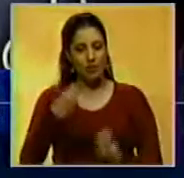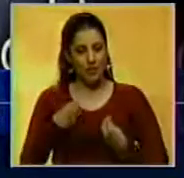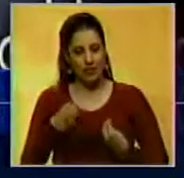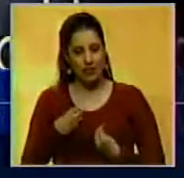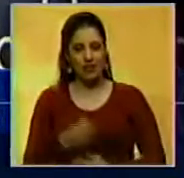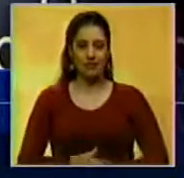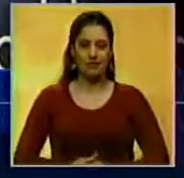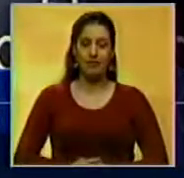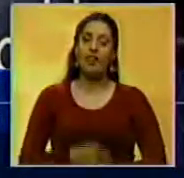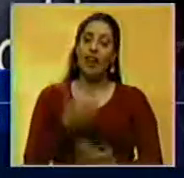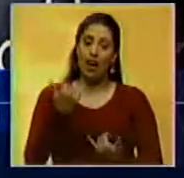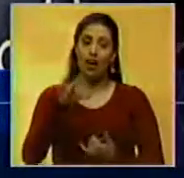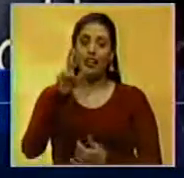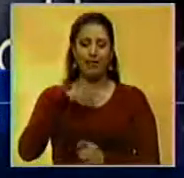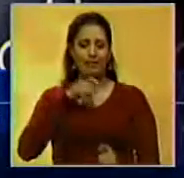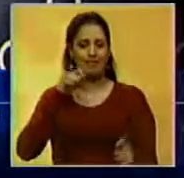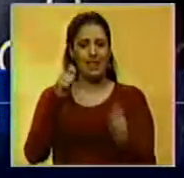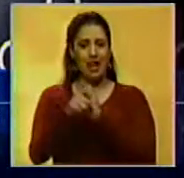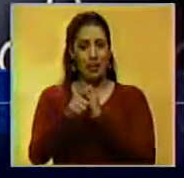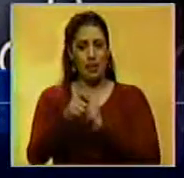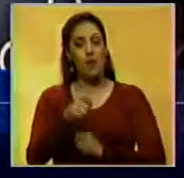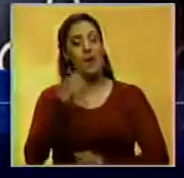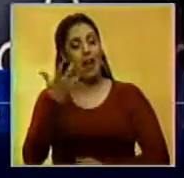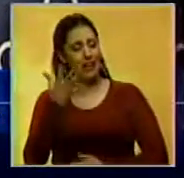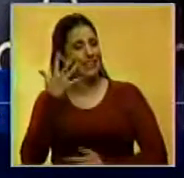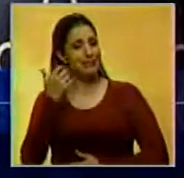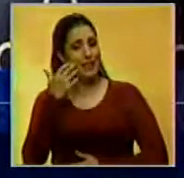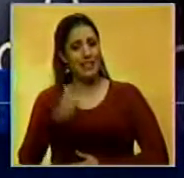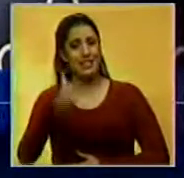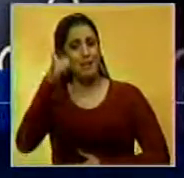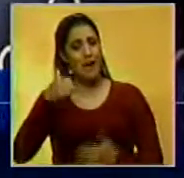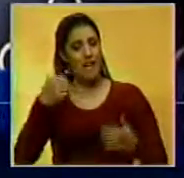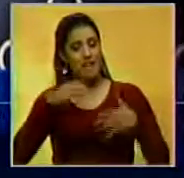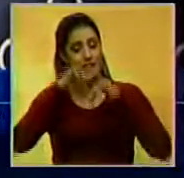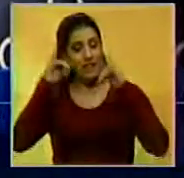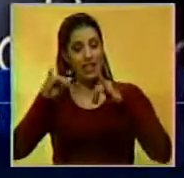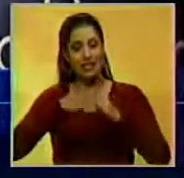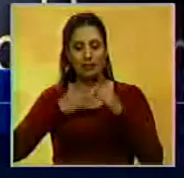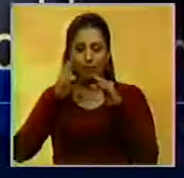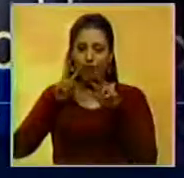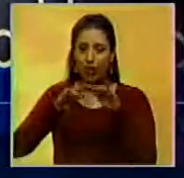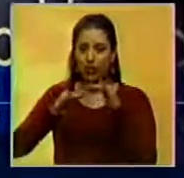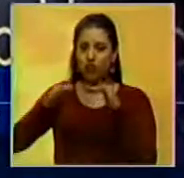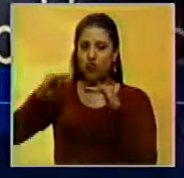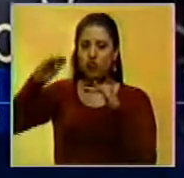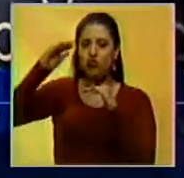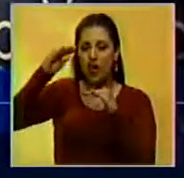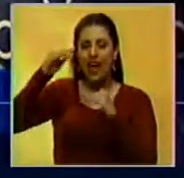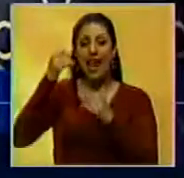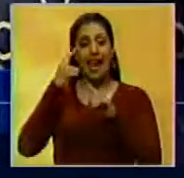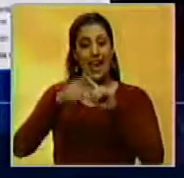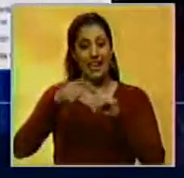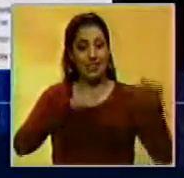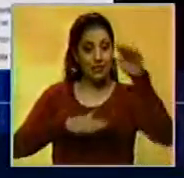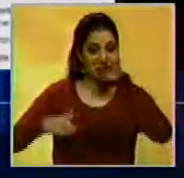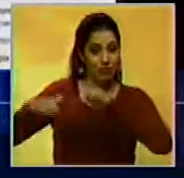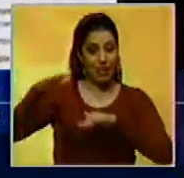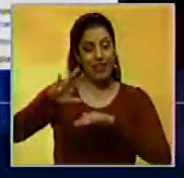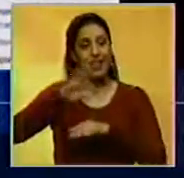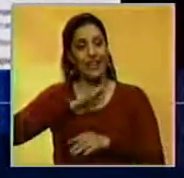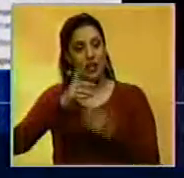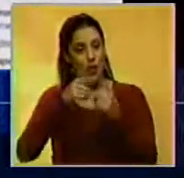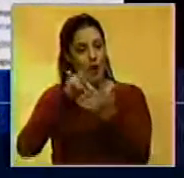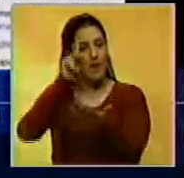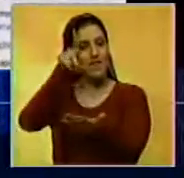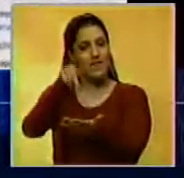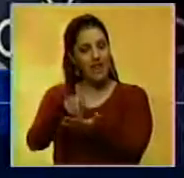Su pequeño hijo Boomer cambió su vida. La experiencia más feliz que tiene es verlo crecer. El ex nadador dijo que está ansioso para